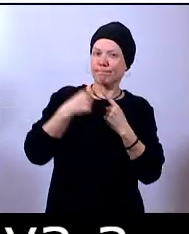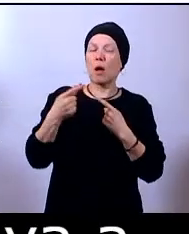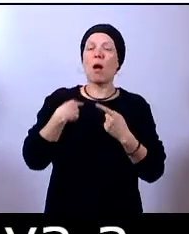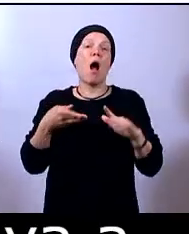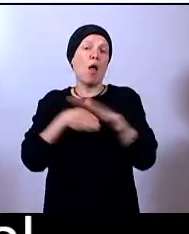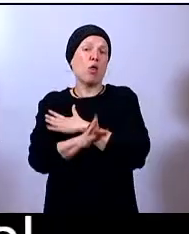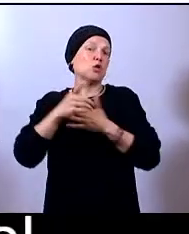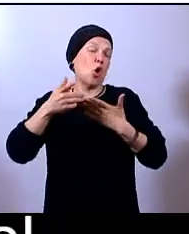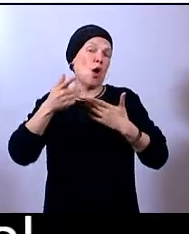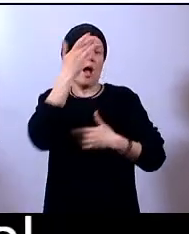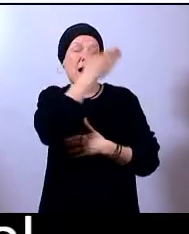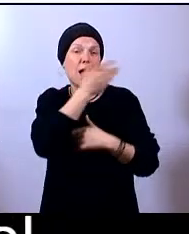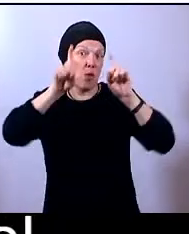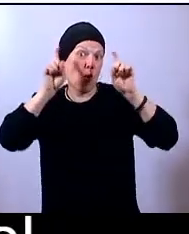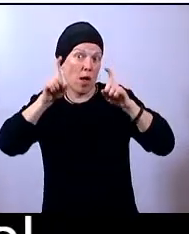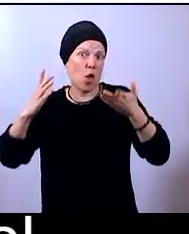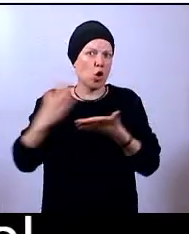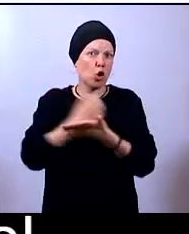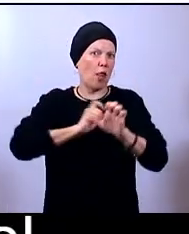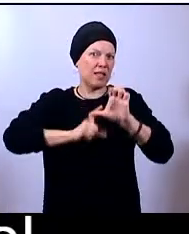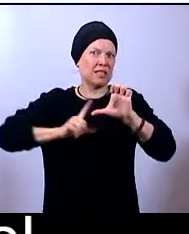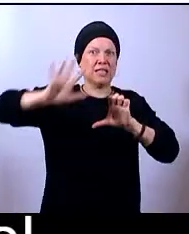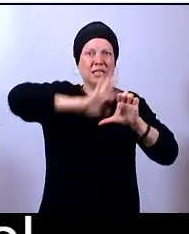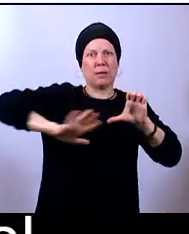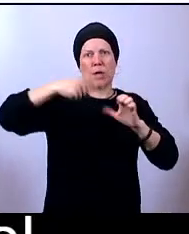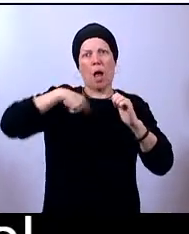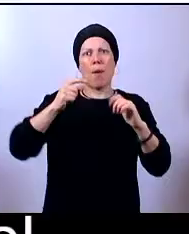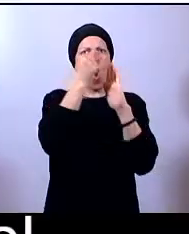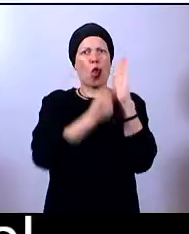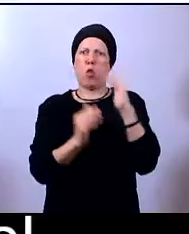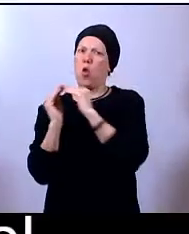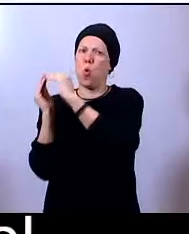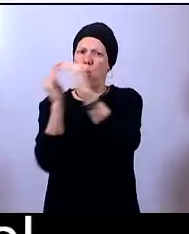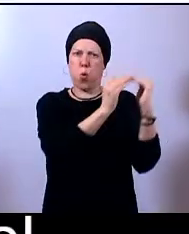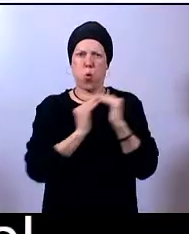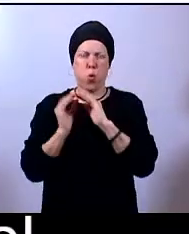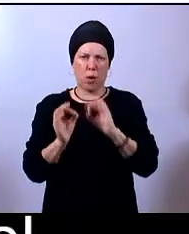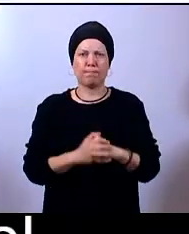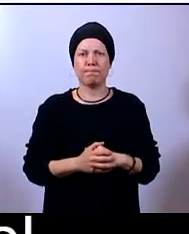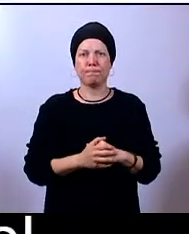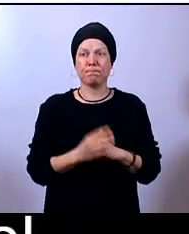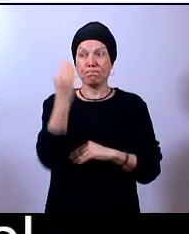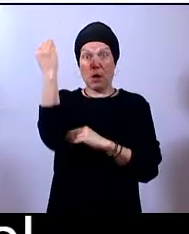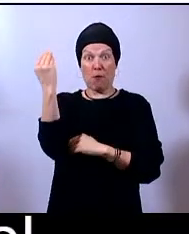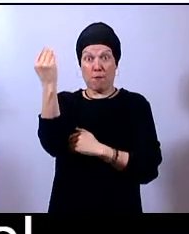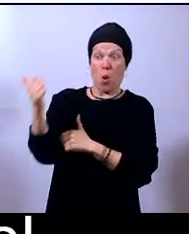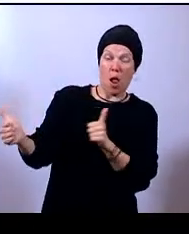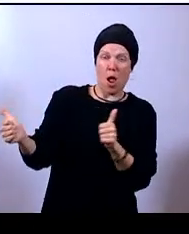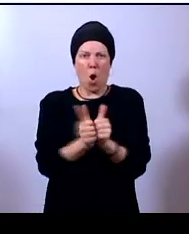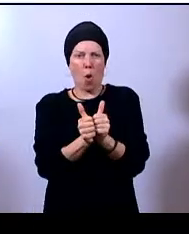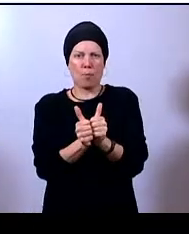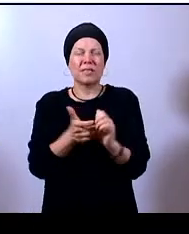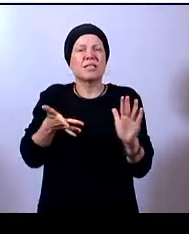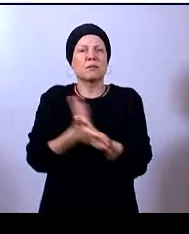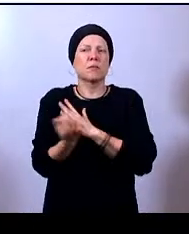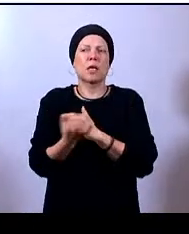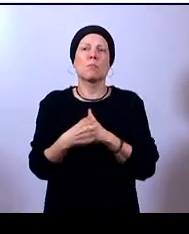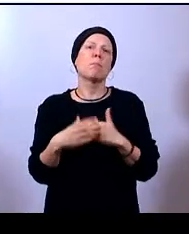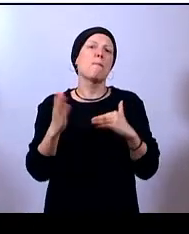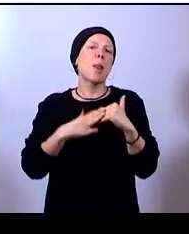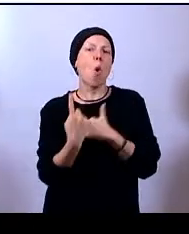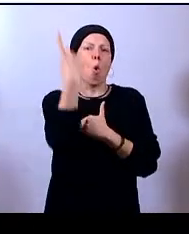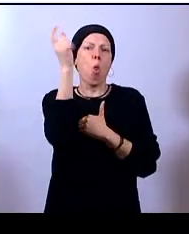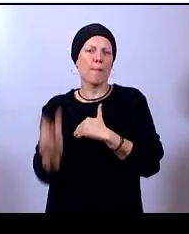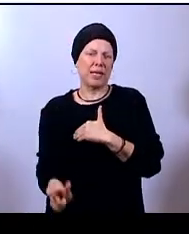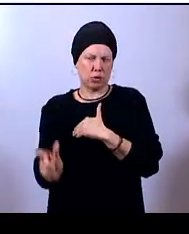educación en todos los puntos de la región y a igualdad de condiciones. La figura de acompañante supone la presencia de al menos una